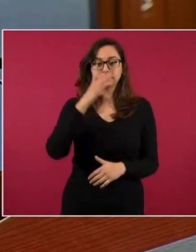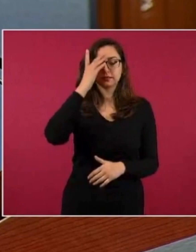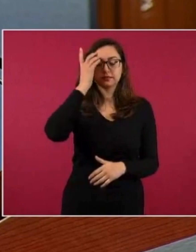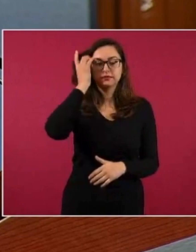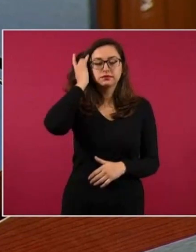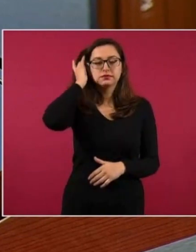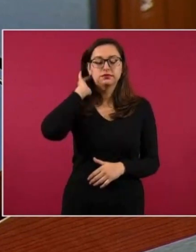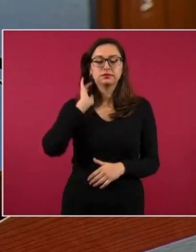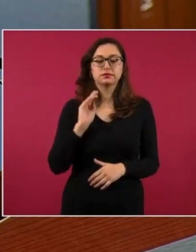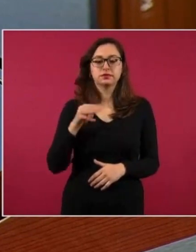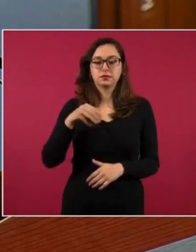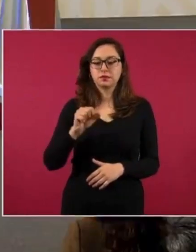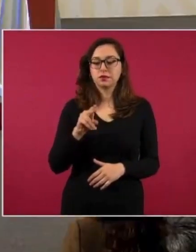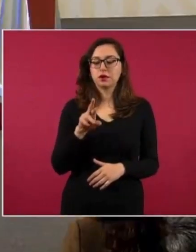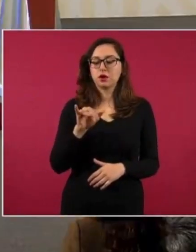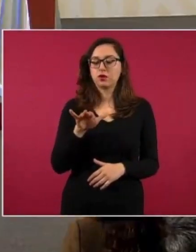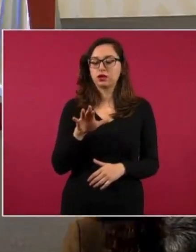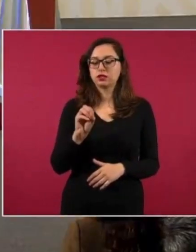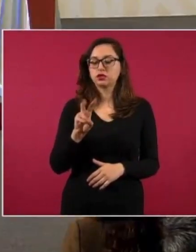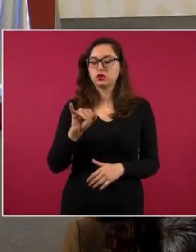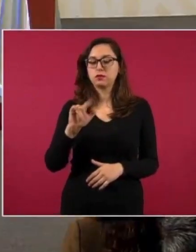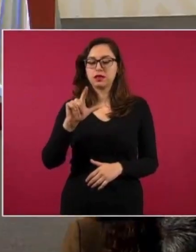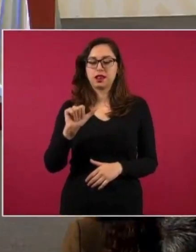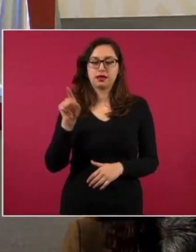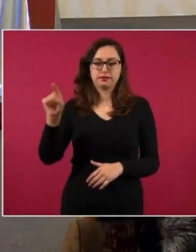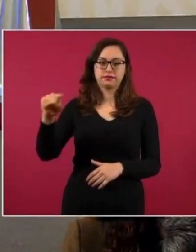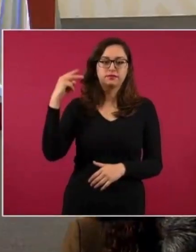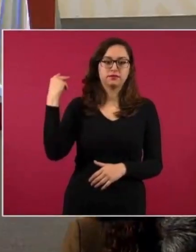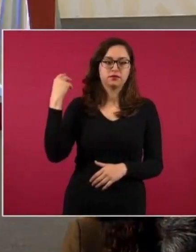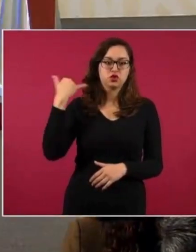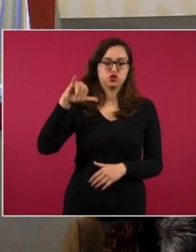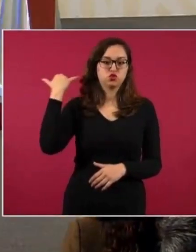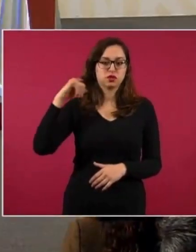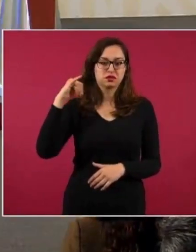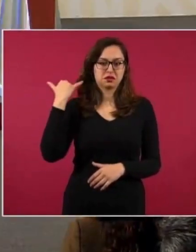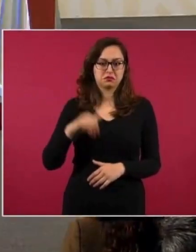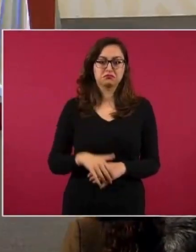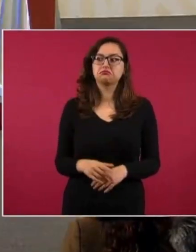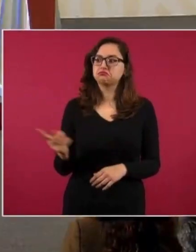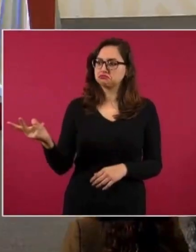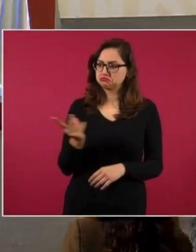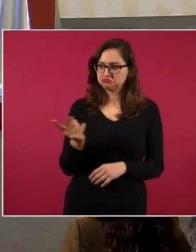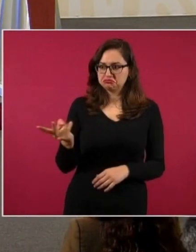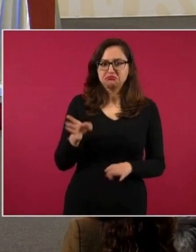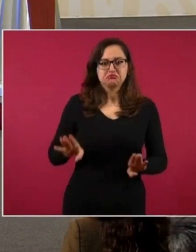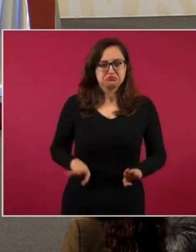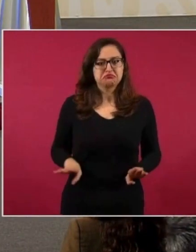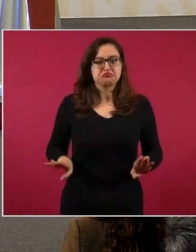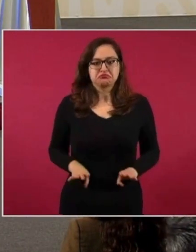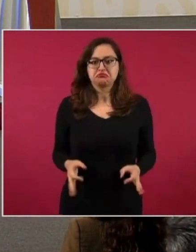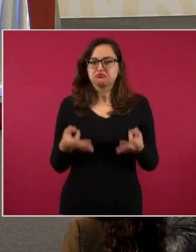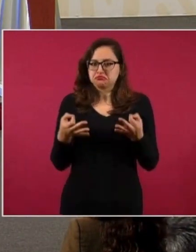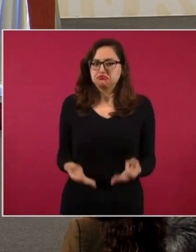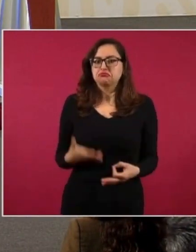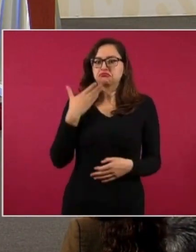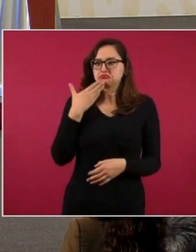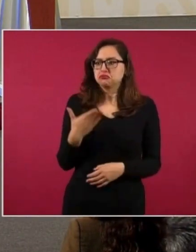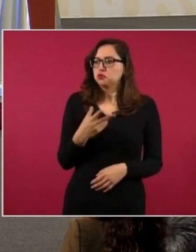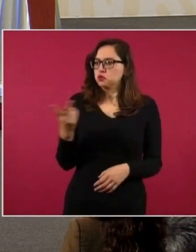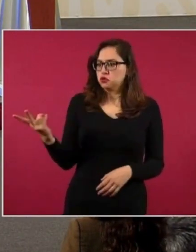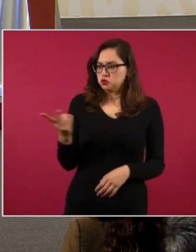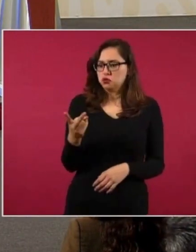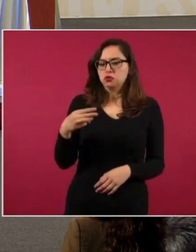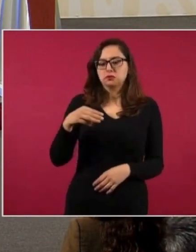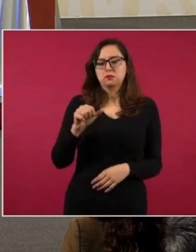Mauricio Vila, sí, es de Yucatán. Son muy buenas personas los dos. Mauricio Curi y Mauricio